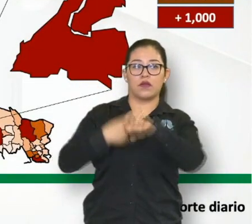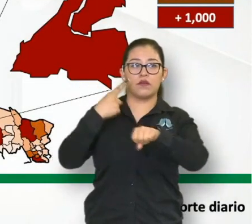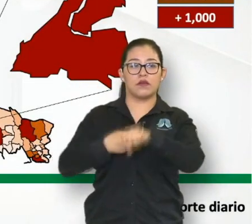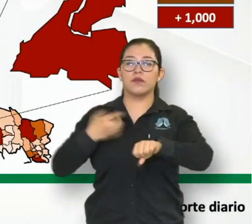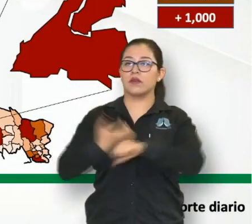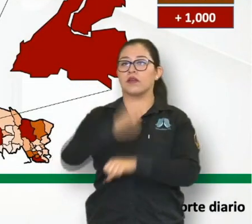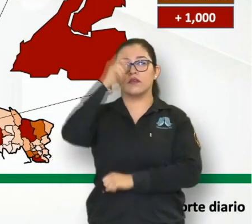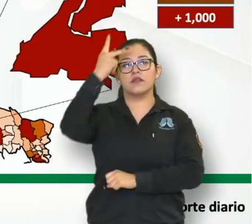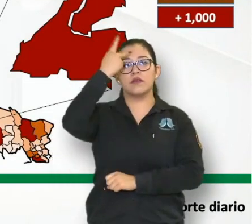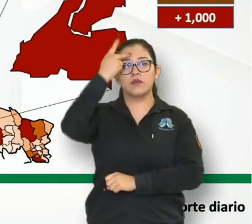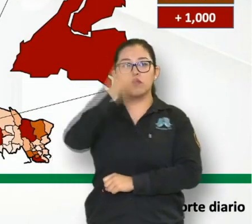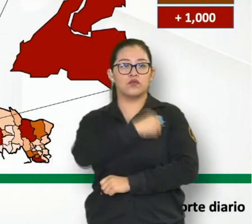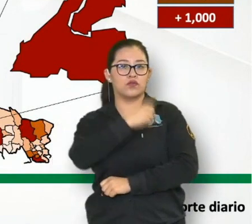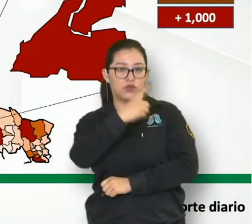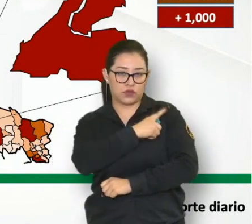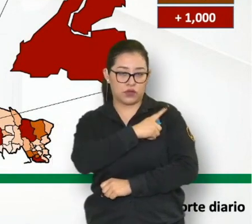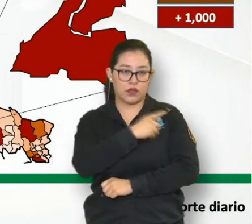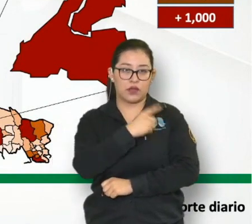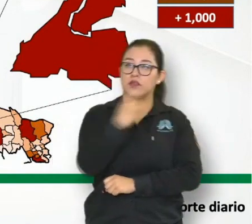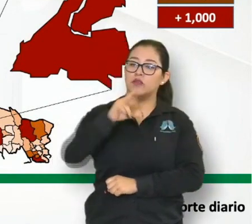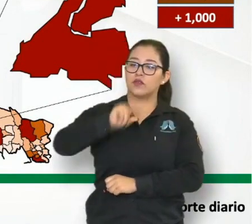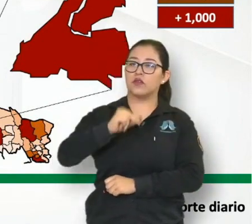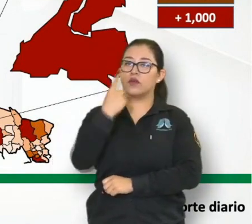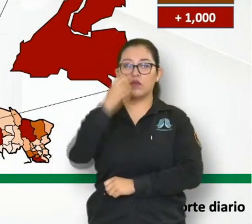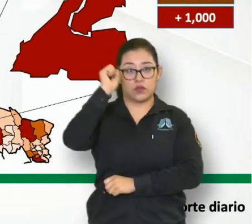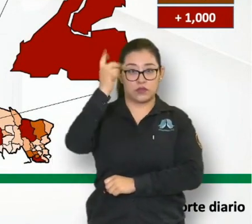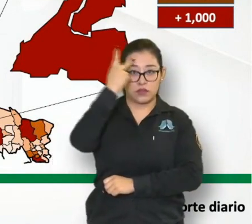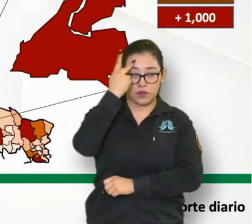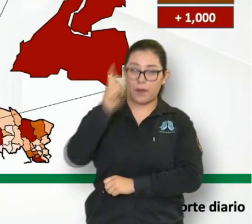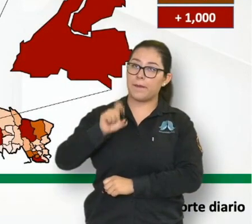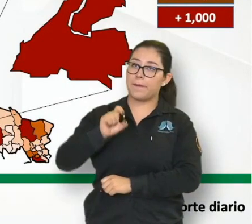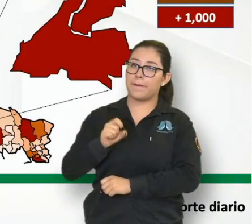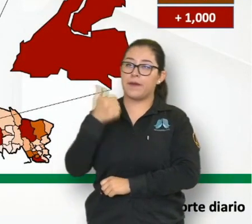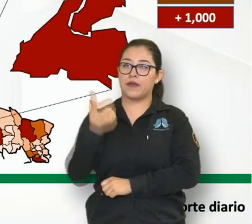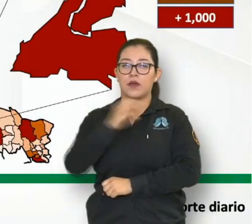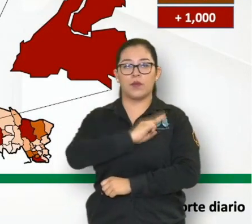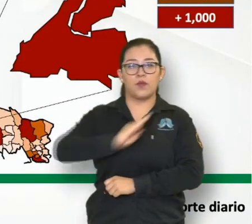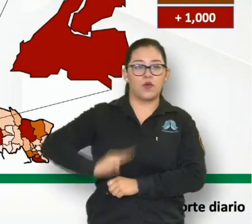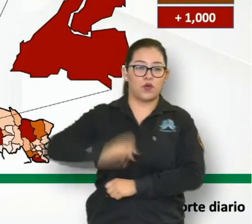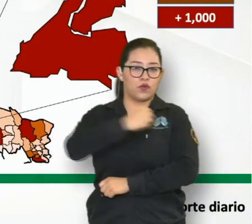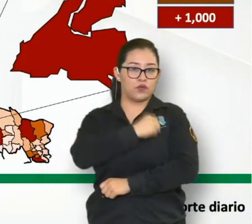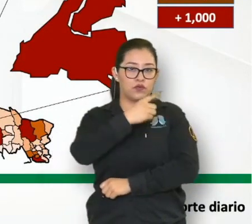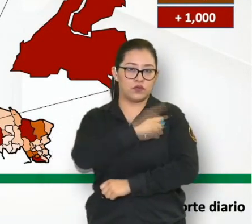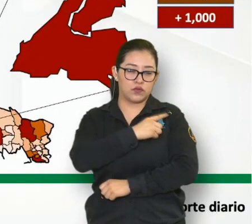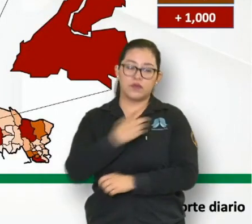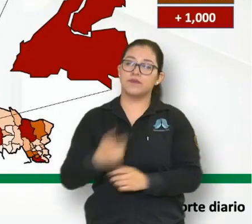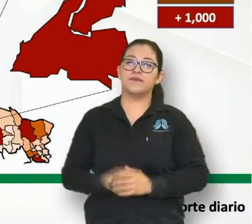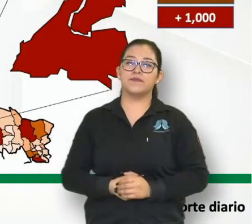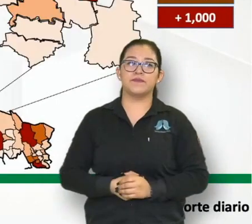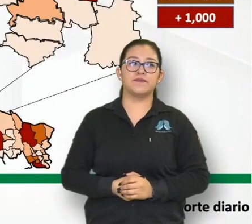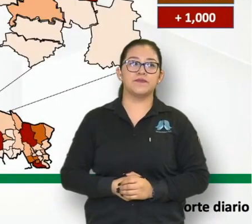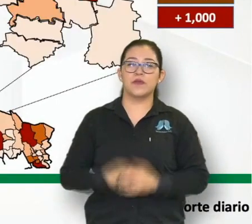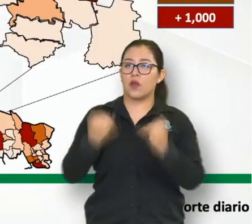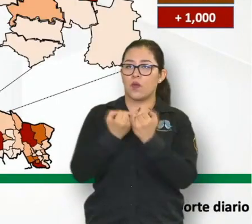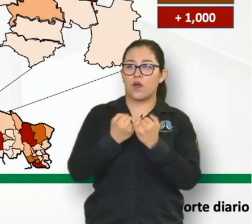metropolitana de san luís y soledad vemos 181 en san luís potosí 26 en el municipio de soledad vemos también en la